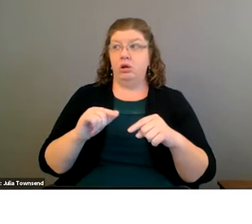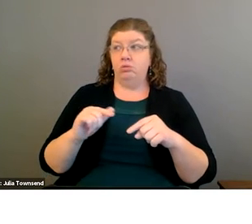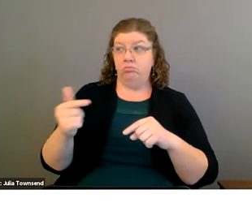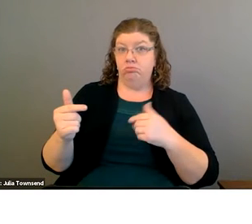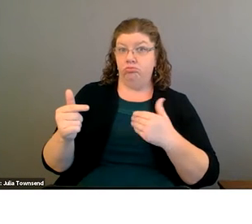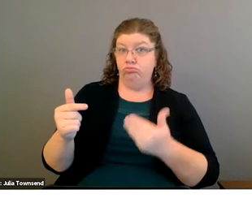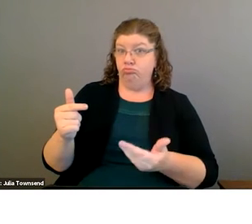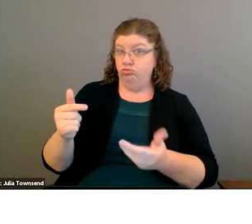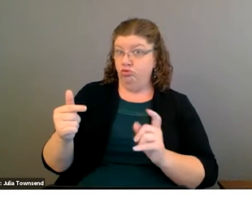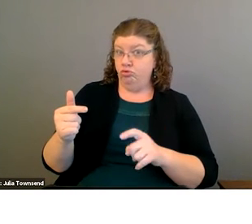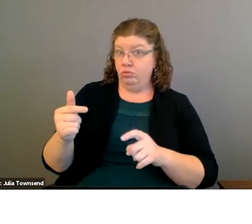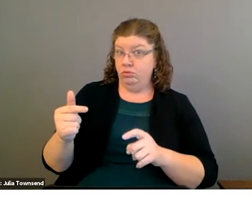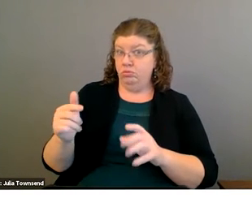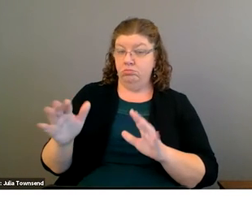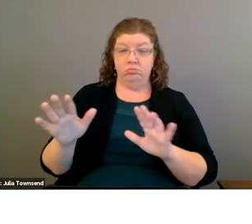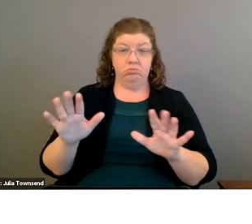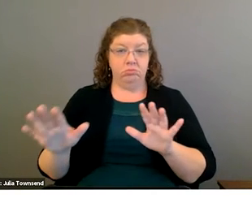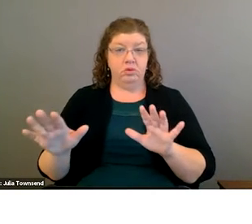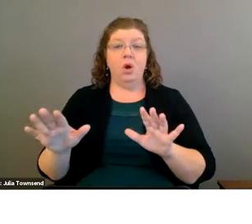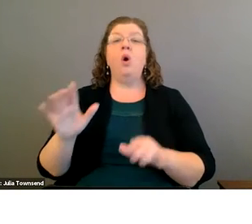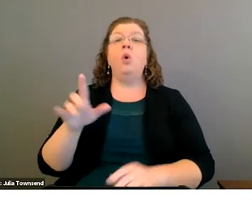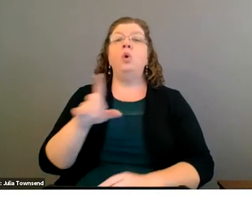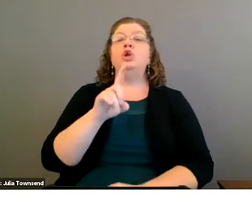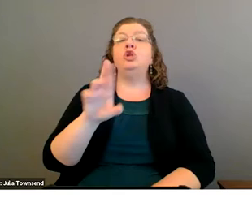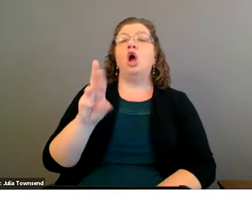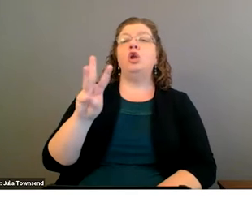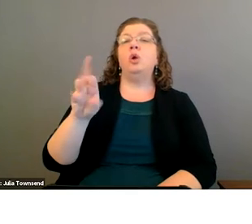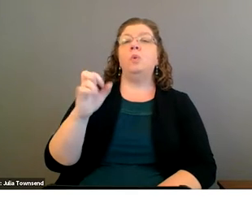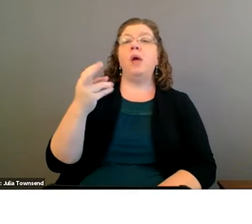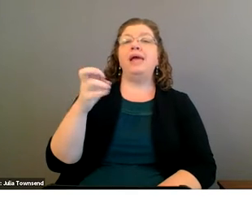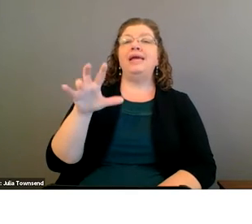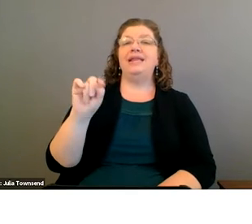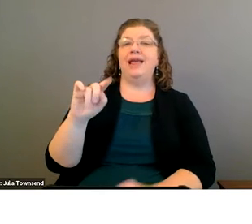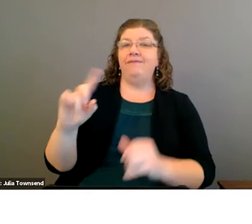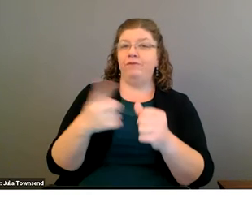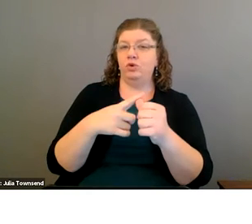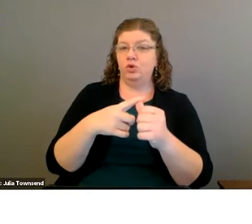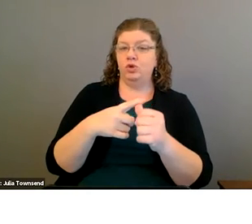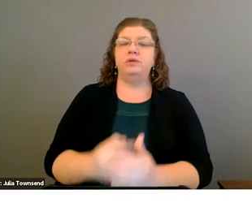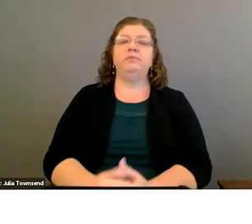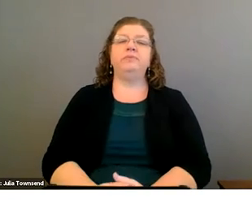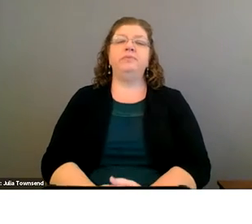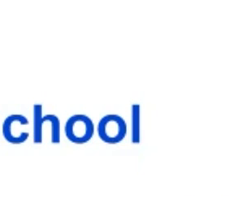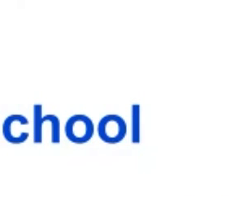¿le cedo el uso de la voz, señora Maldonado? Ok, doctora Wagenek.